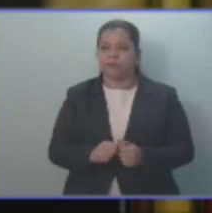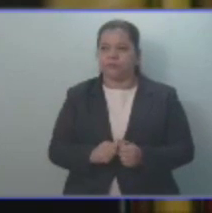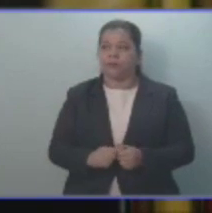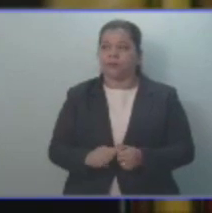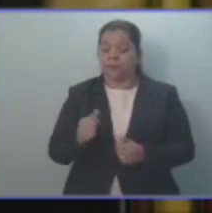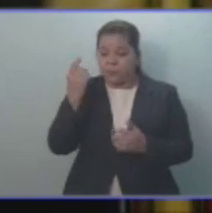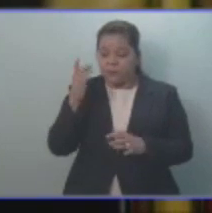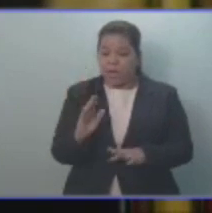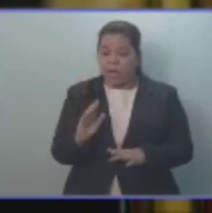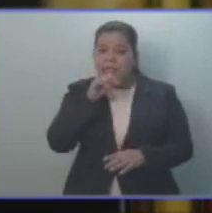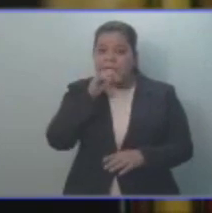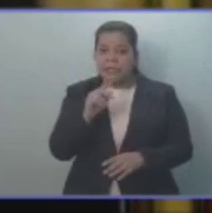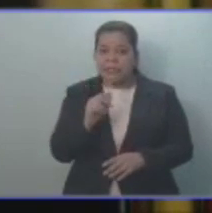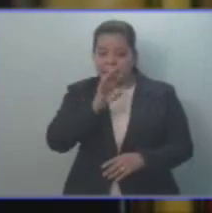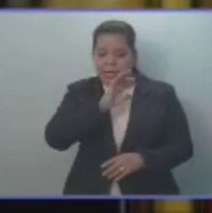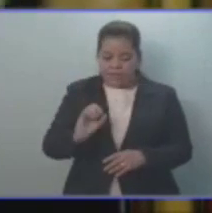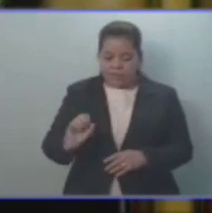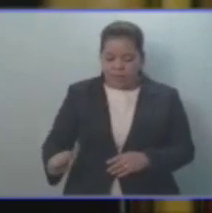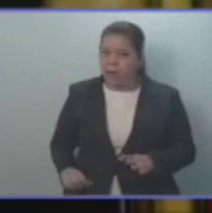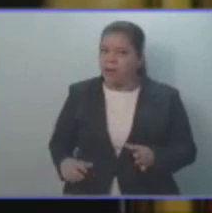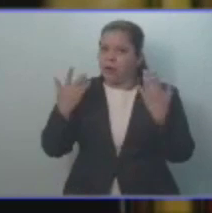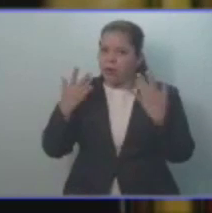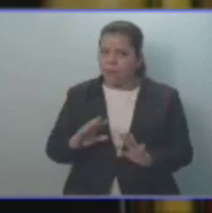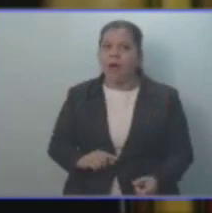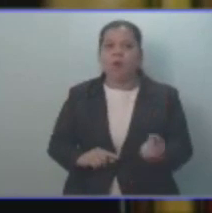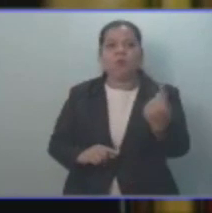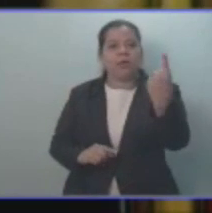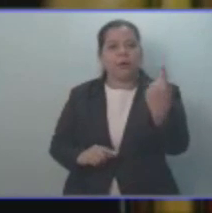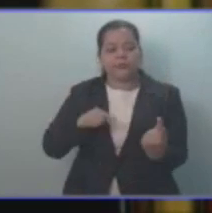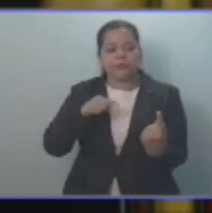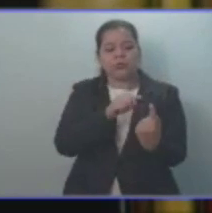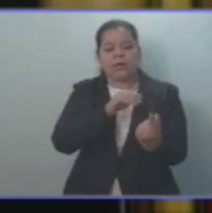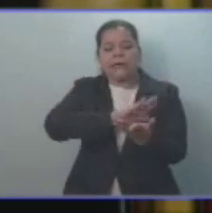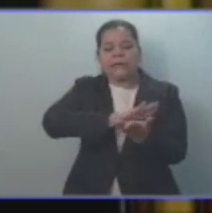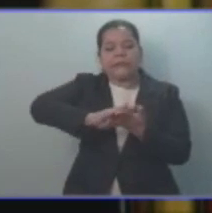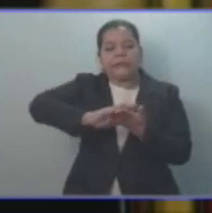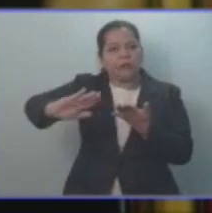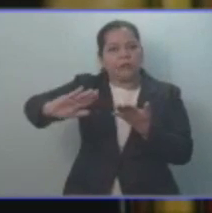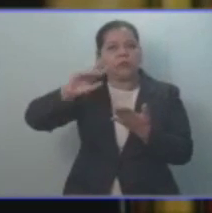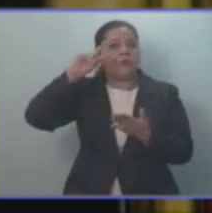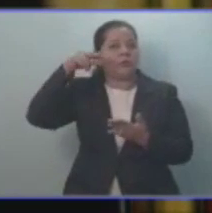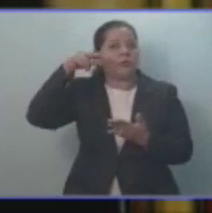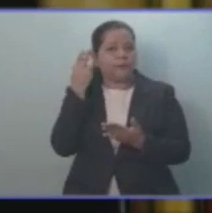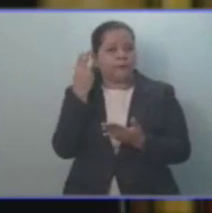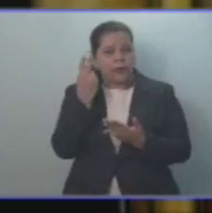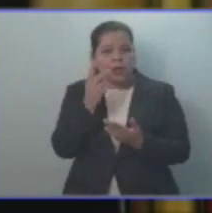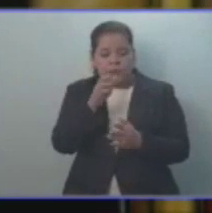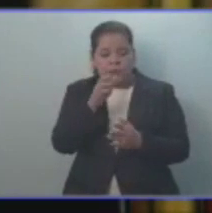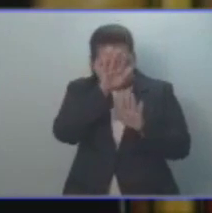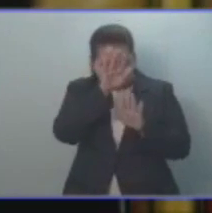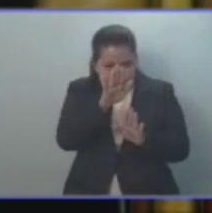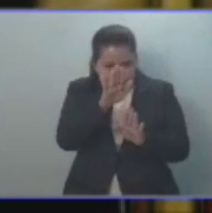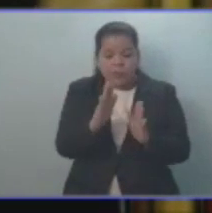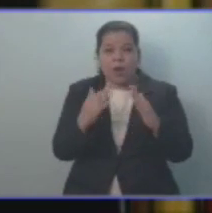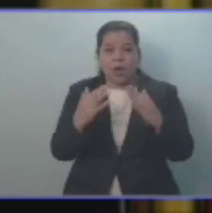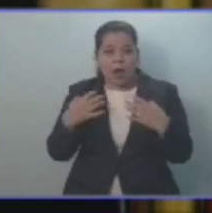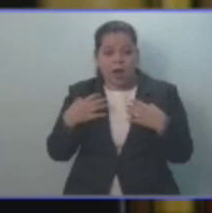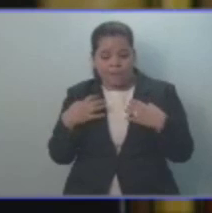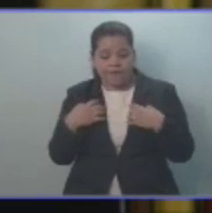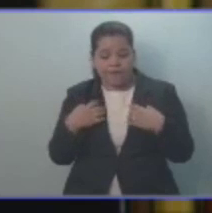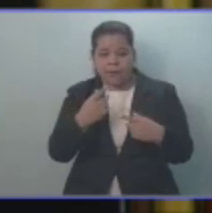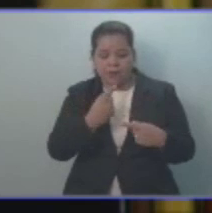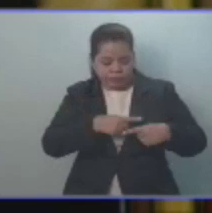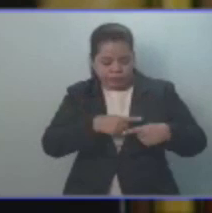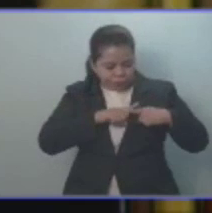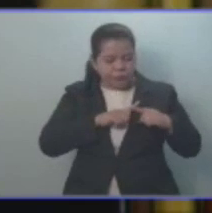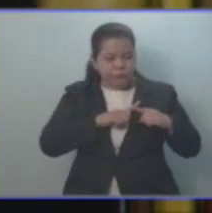Tener un santo salvadoreño es el reconocimiento a la vida apostólica y cristiana de